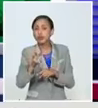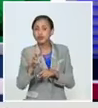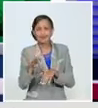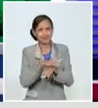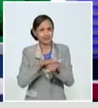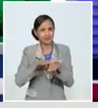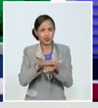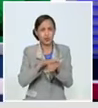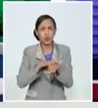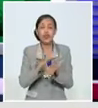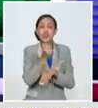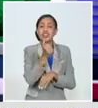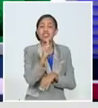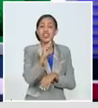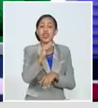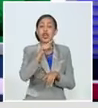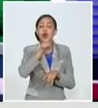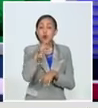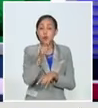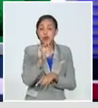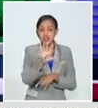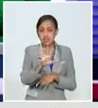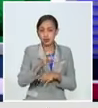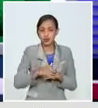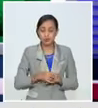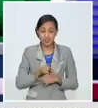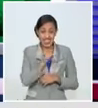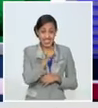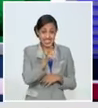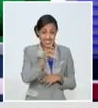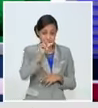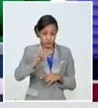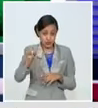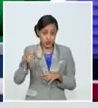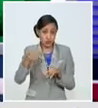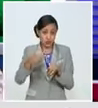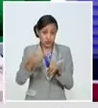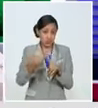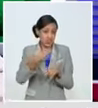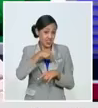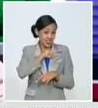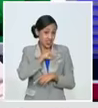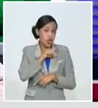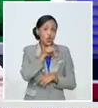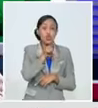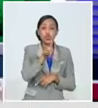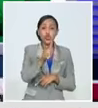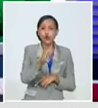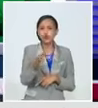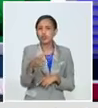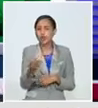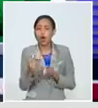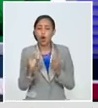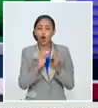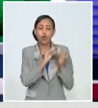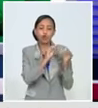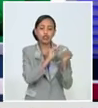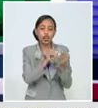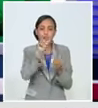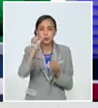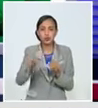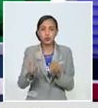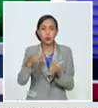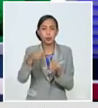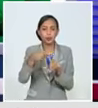10,5. De los 13 lactantes diagnosticados ayer, 12 son contactos de casos positivos